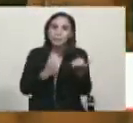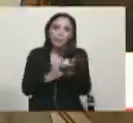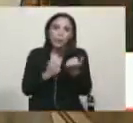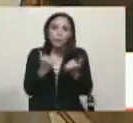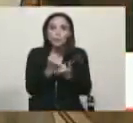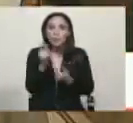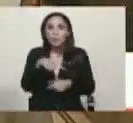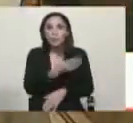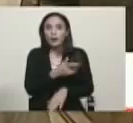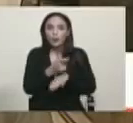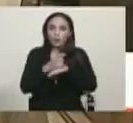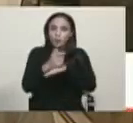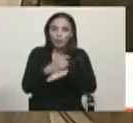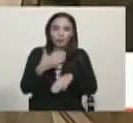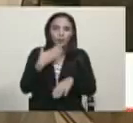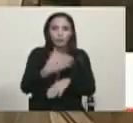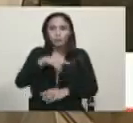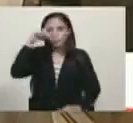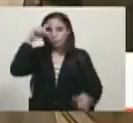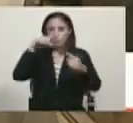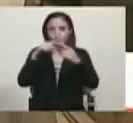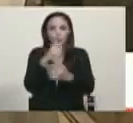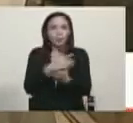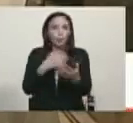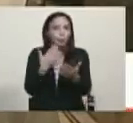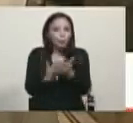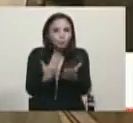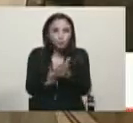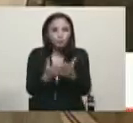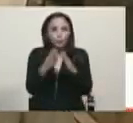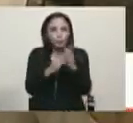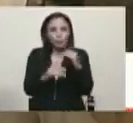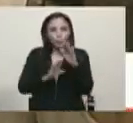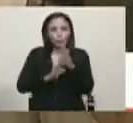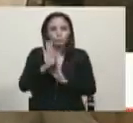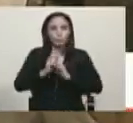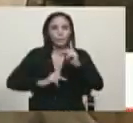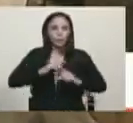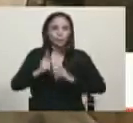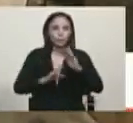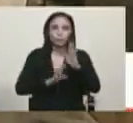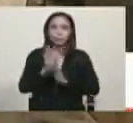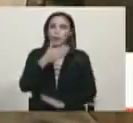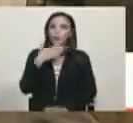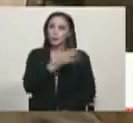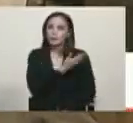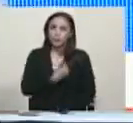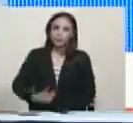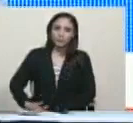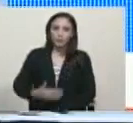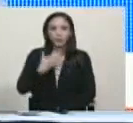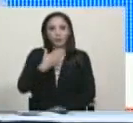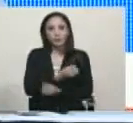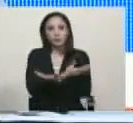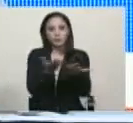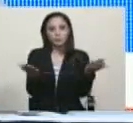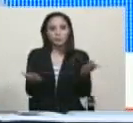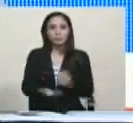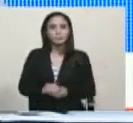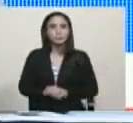Prieto. Gracias por su intención. Y vamos a seguir avanzando y aumentar la producción. Gracias, presidente. Bienvenido. Y sigo con el paso. Muy